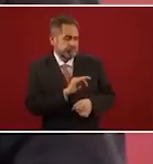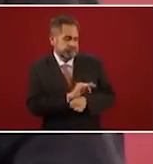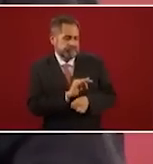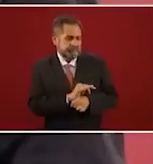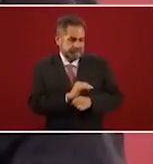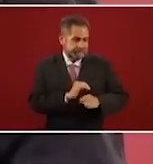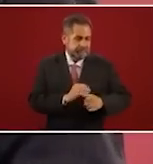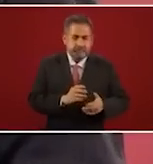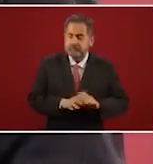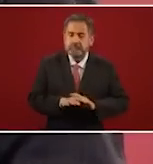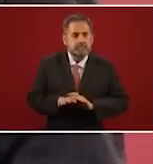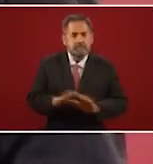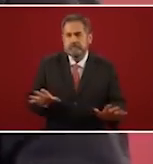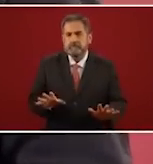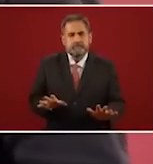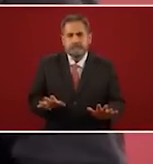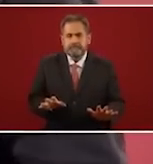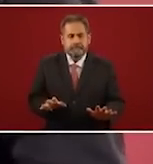esta